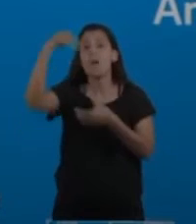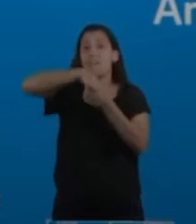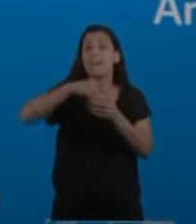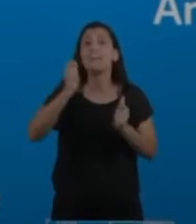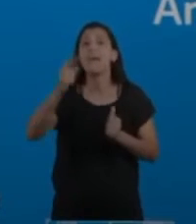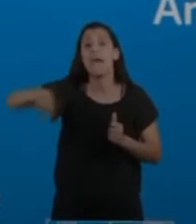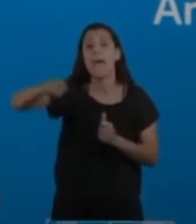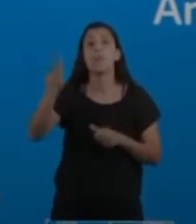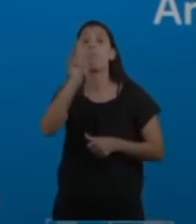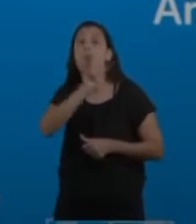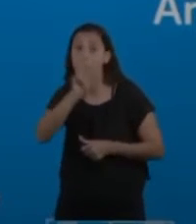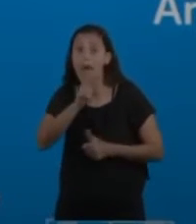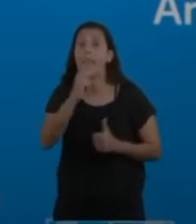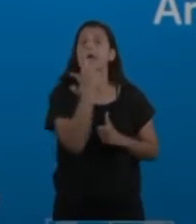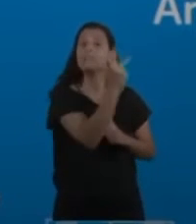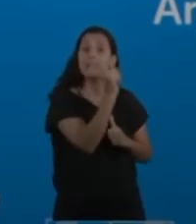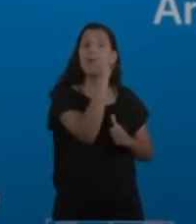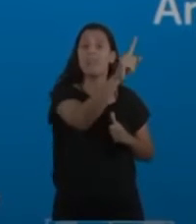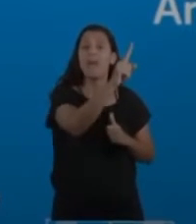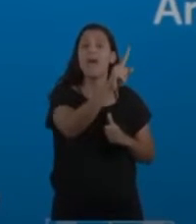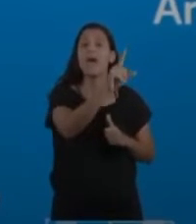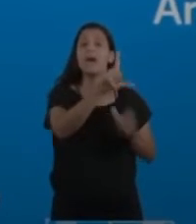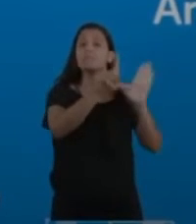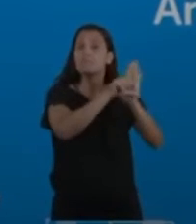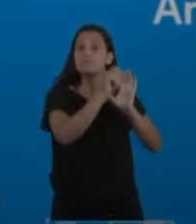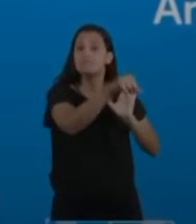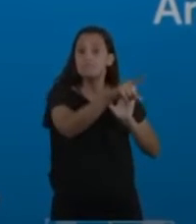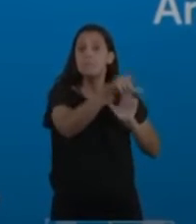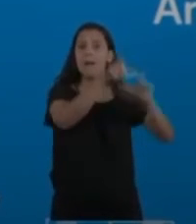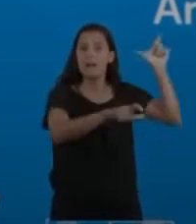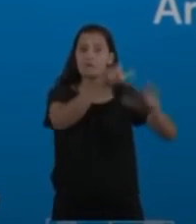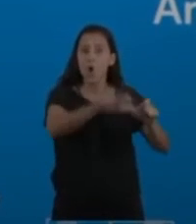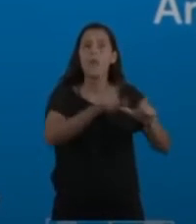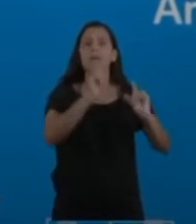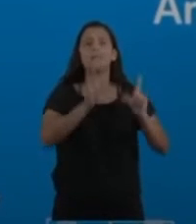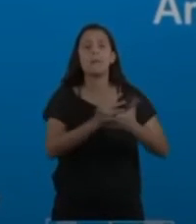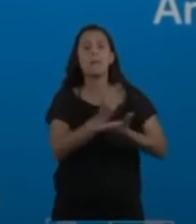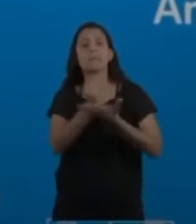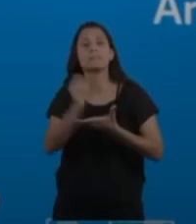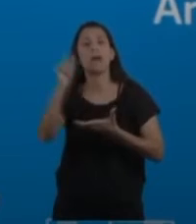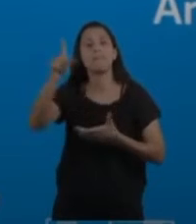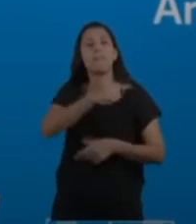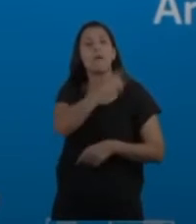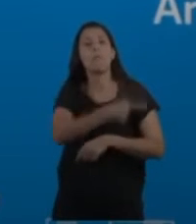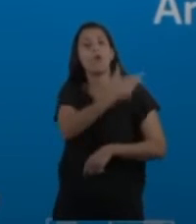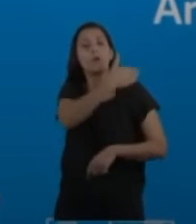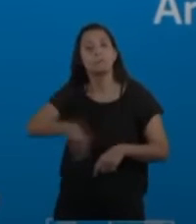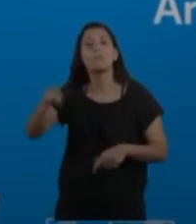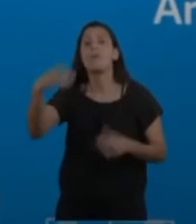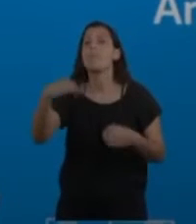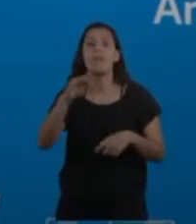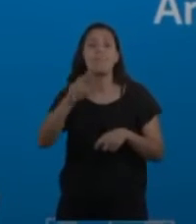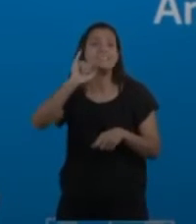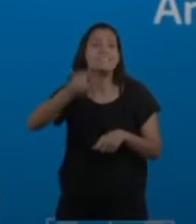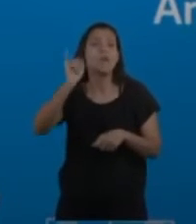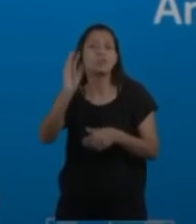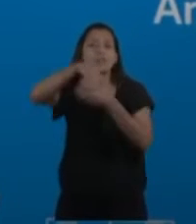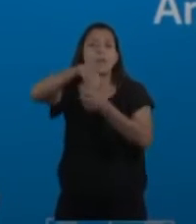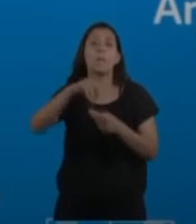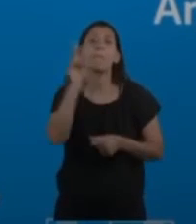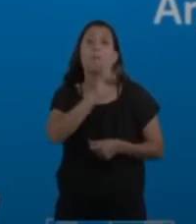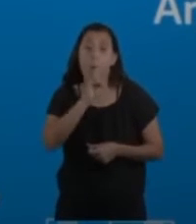al menos tres de los legisladores y representantes de los representantes legislativo tienen que ser mujeres y al menos